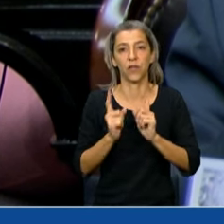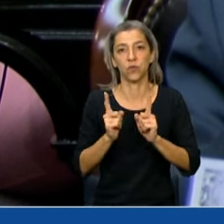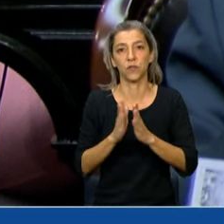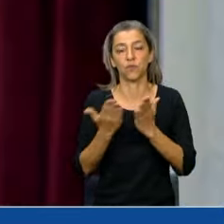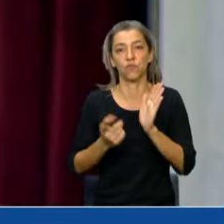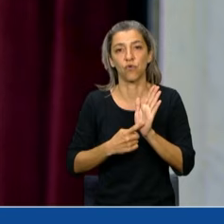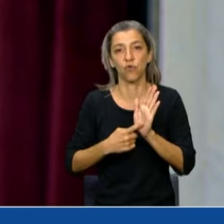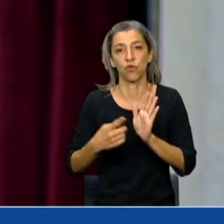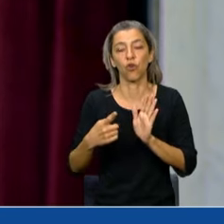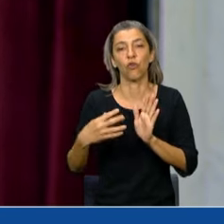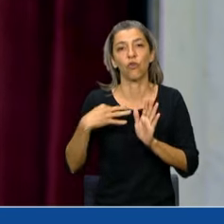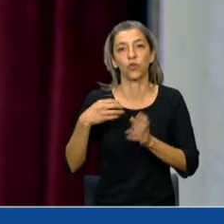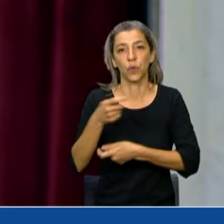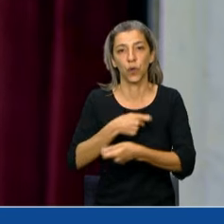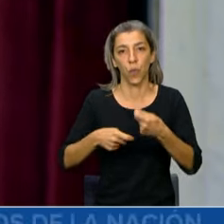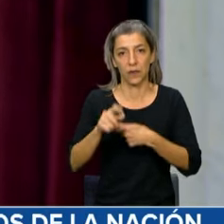si hay